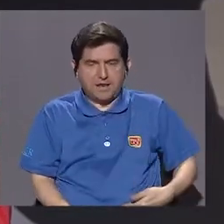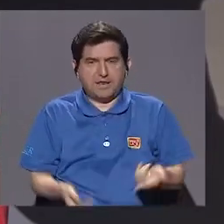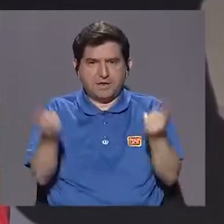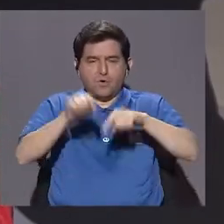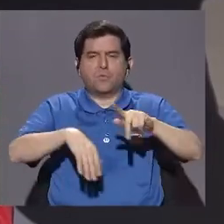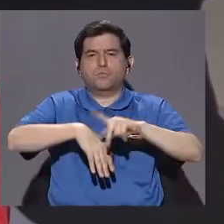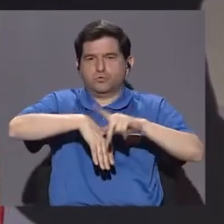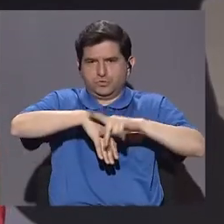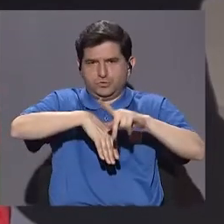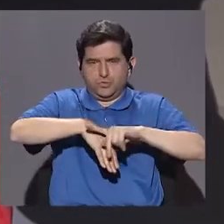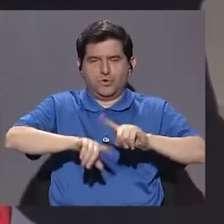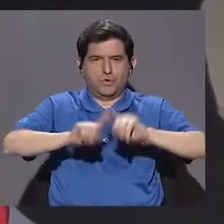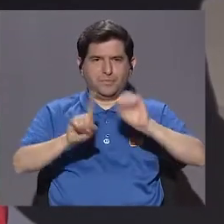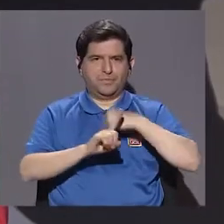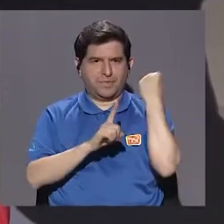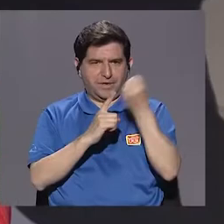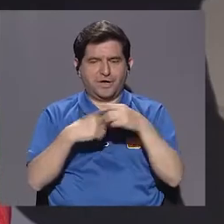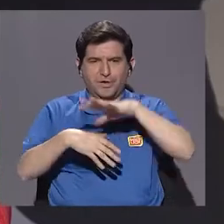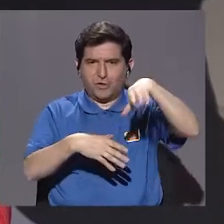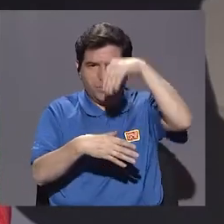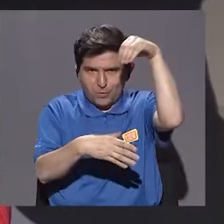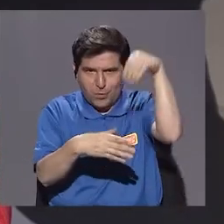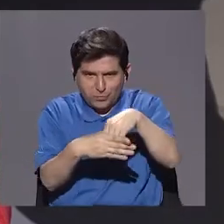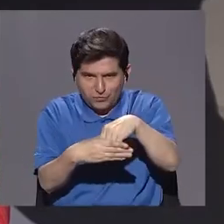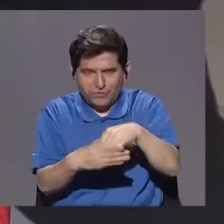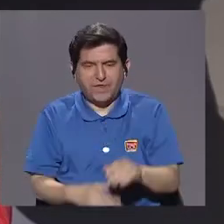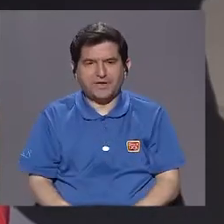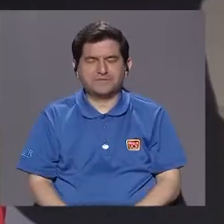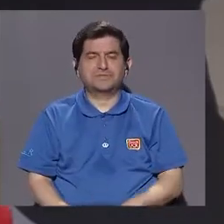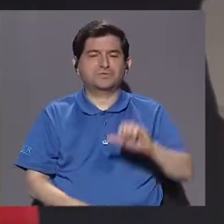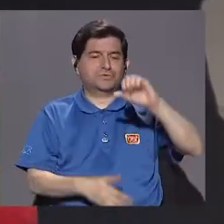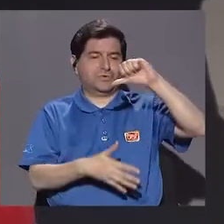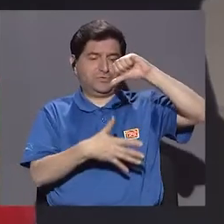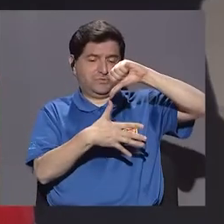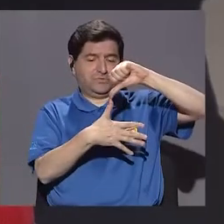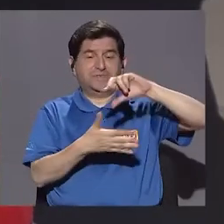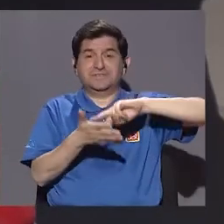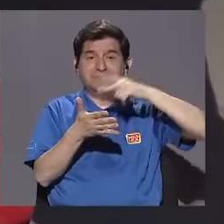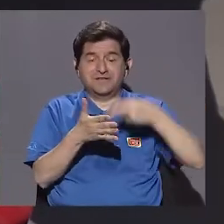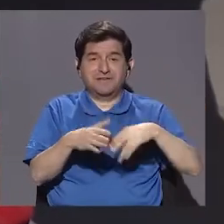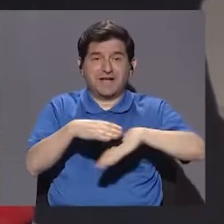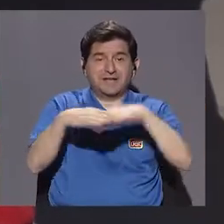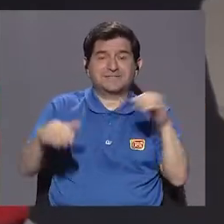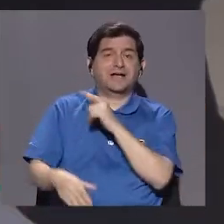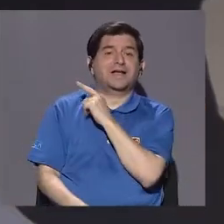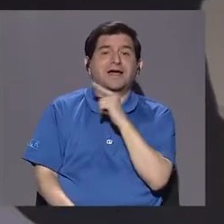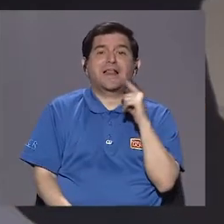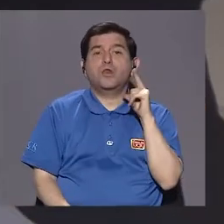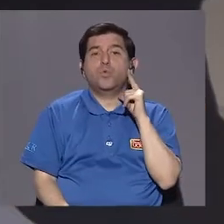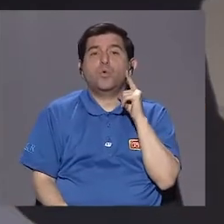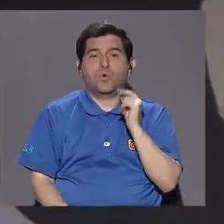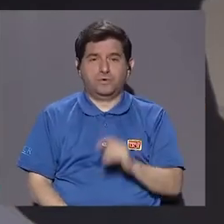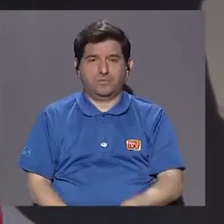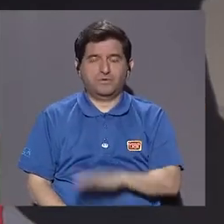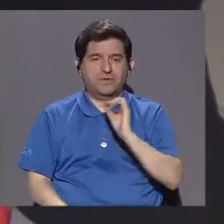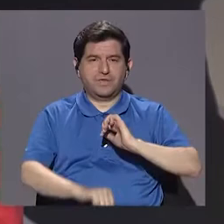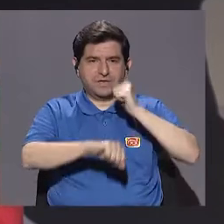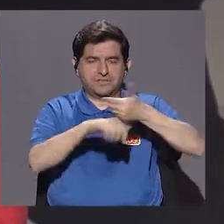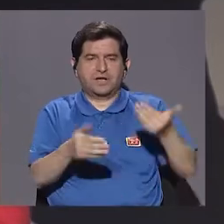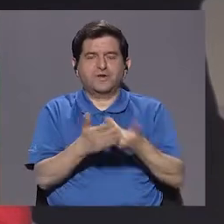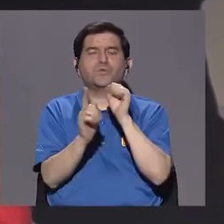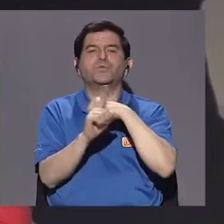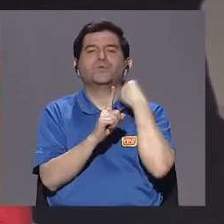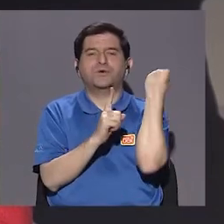son paraguay pero que las condiciones del contexto no es un americano sin efe ccoo sacar a lugo y crear hay una nueva